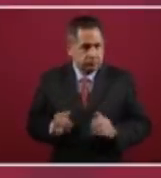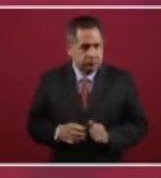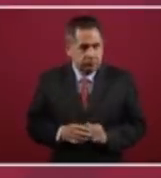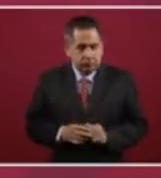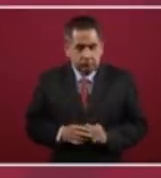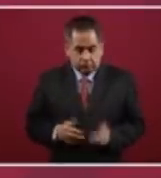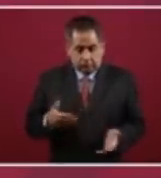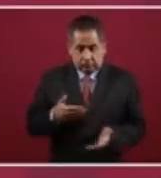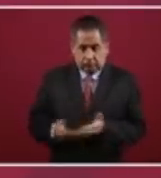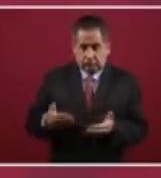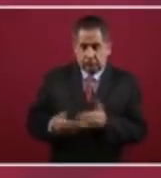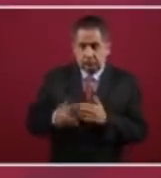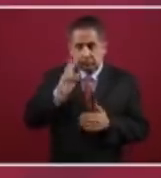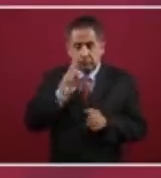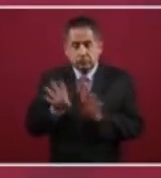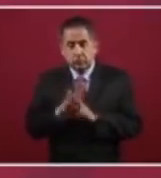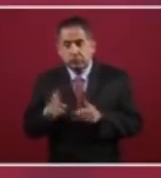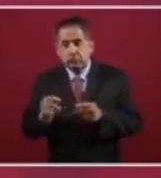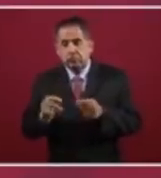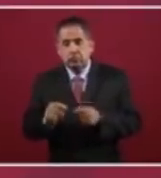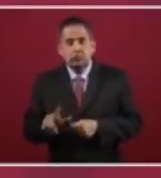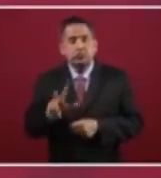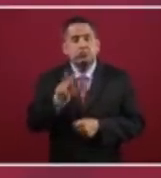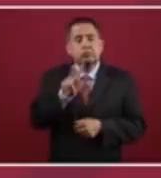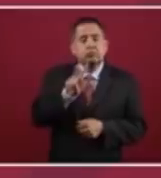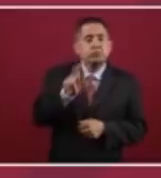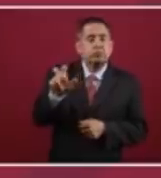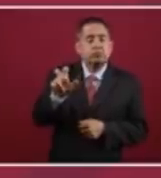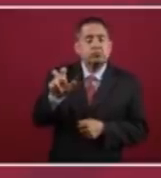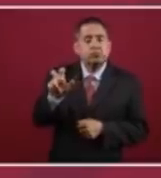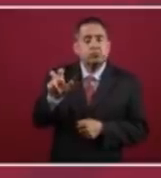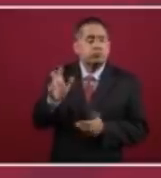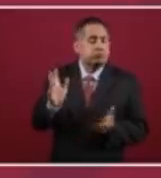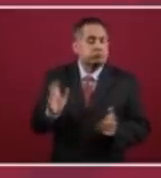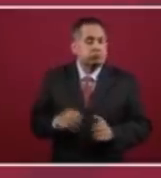y este año vamos a ejercer 800,